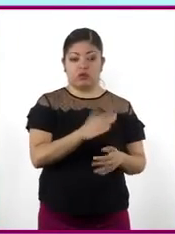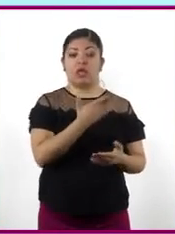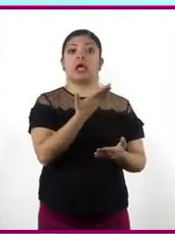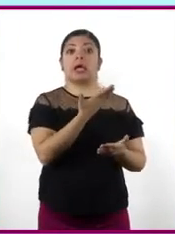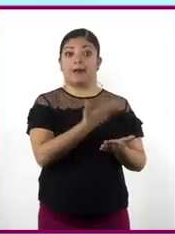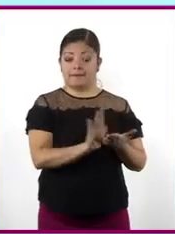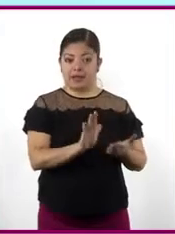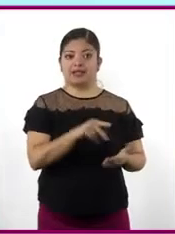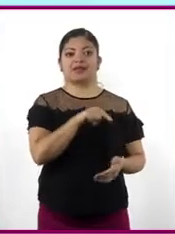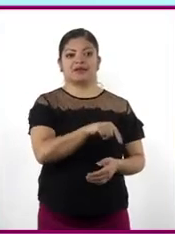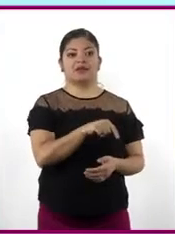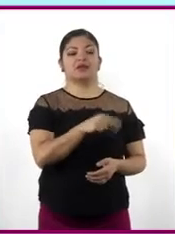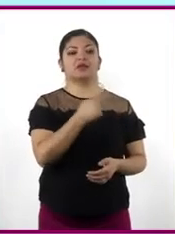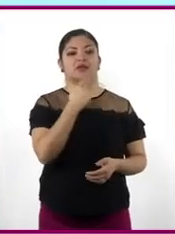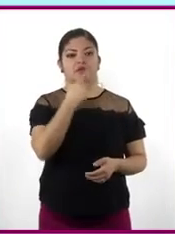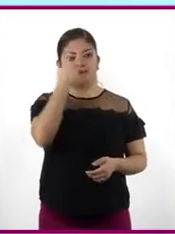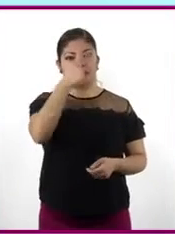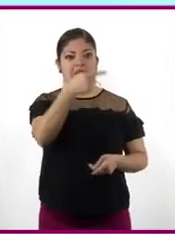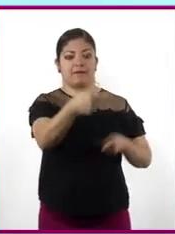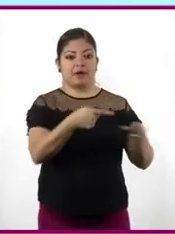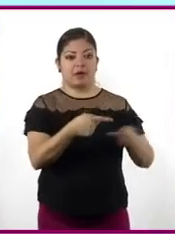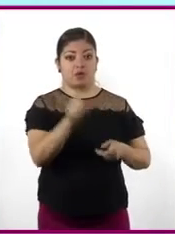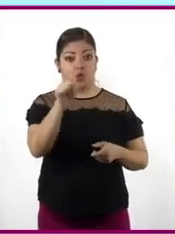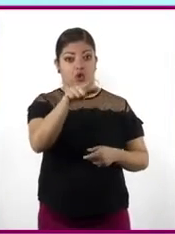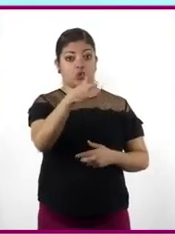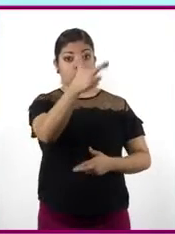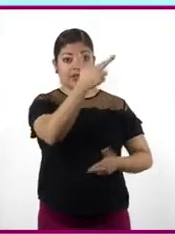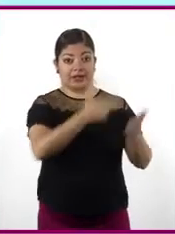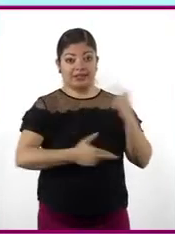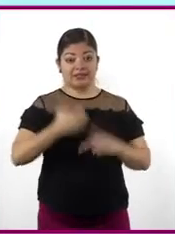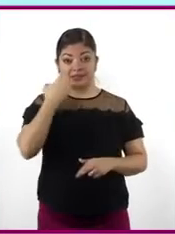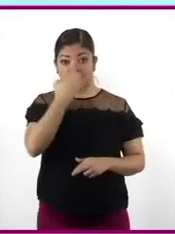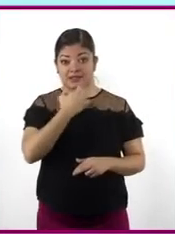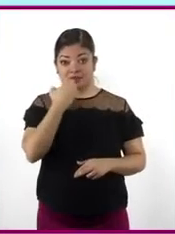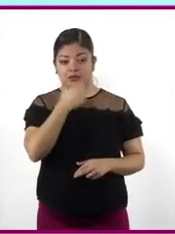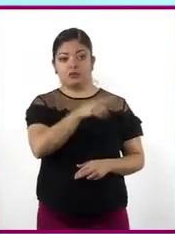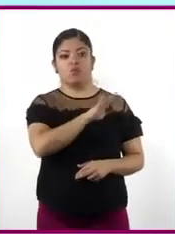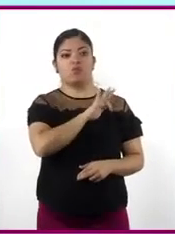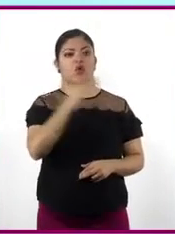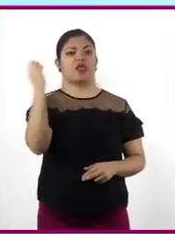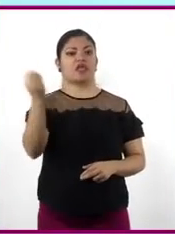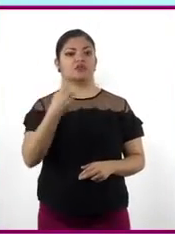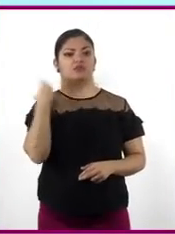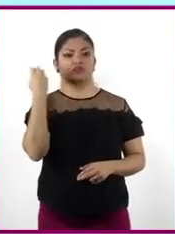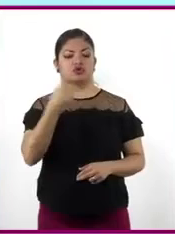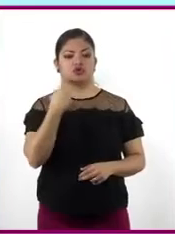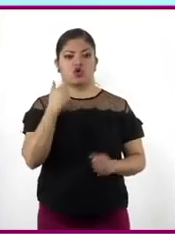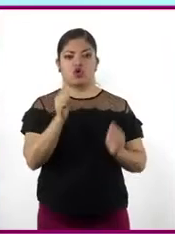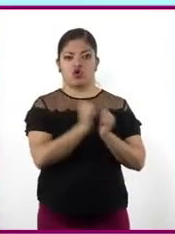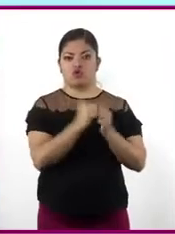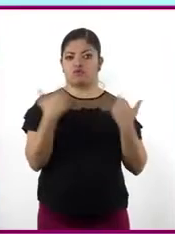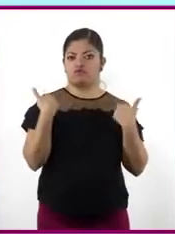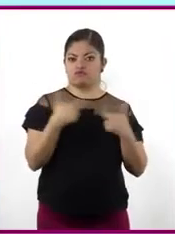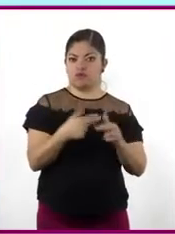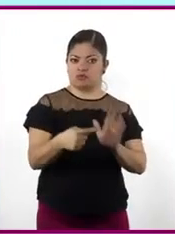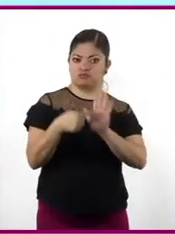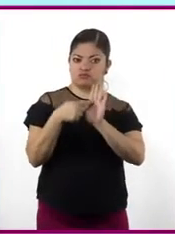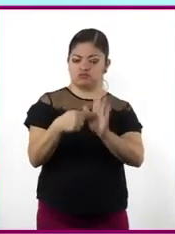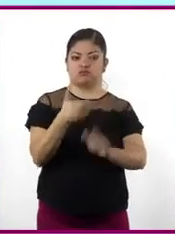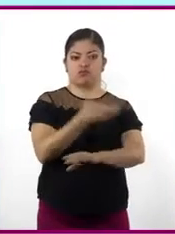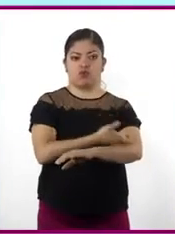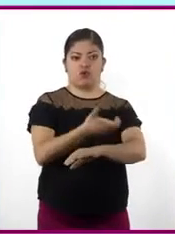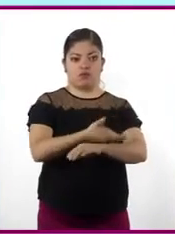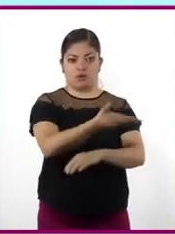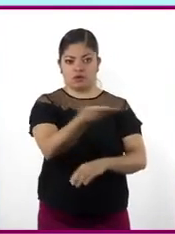les permitirá estar preparados para que al volver a las aulas hagan una exposición ante su docente, compañeras y